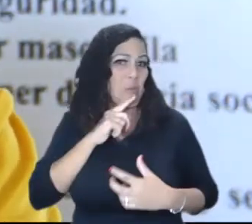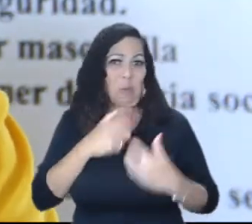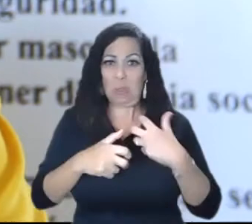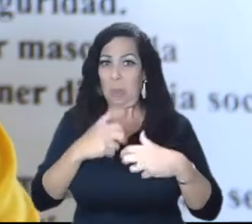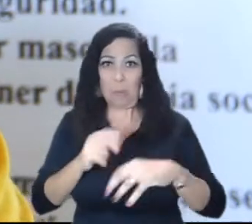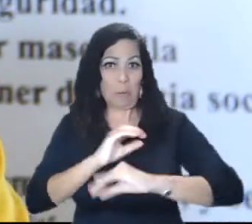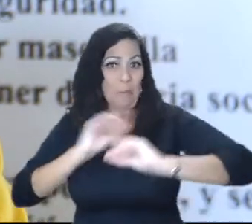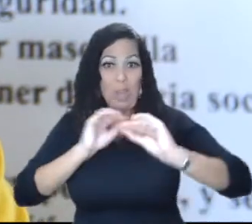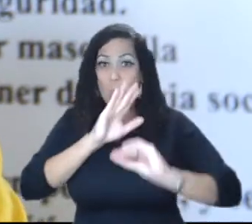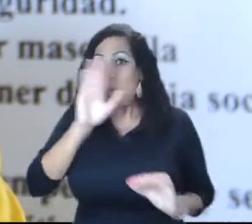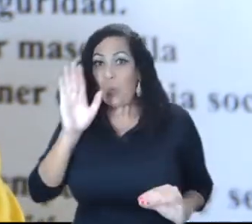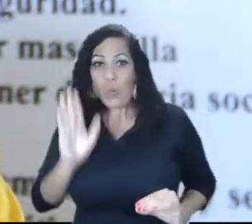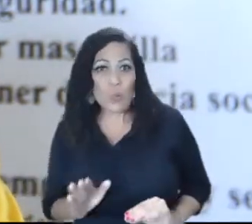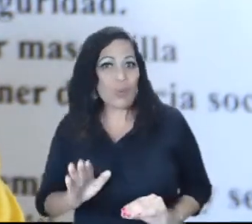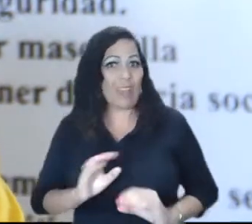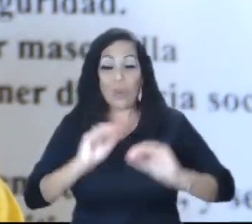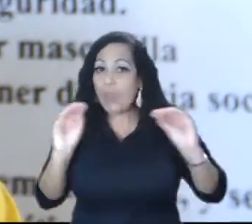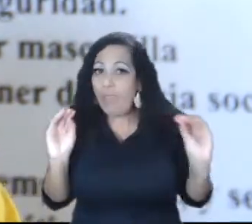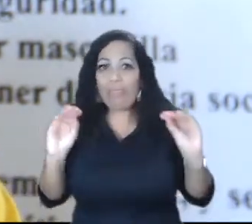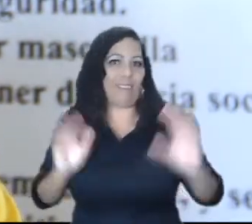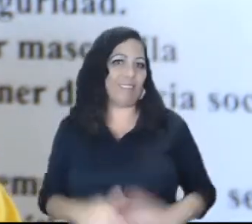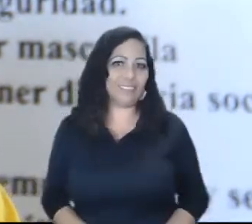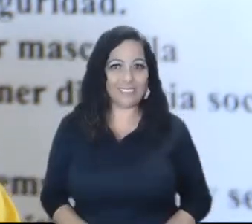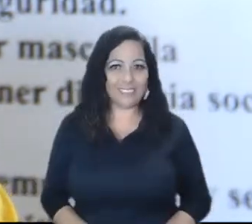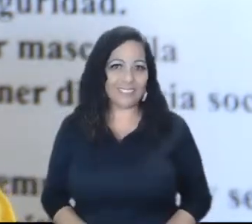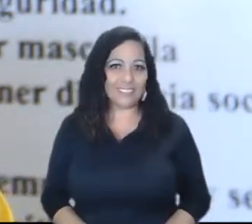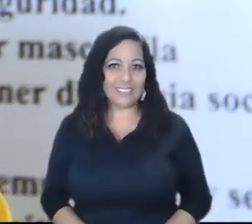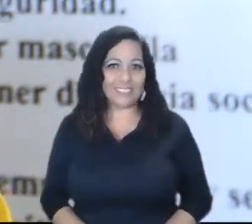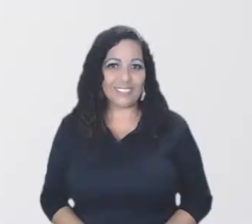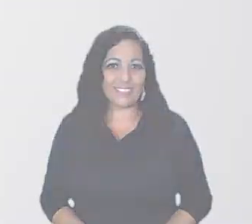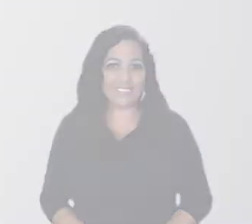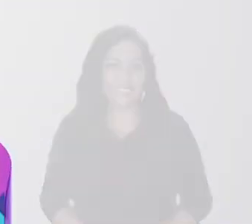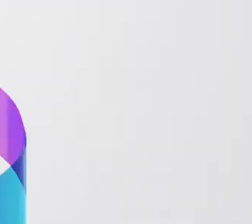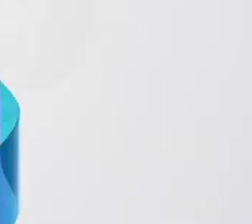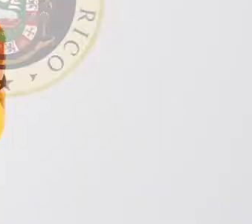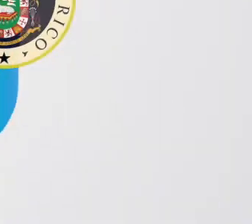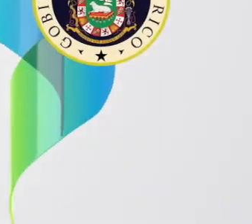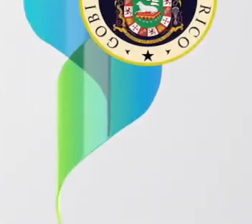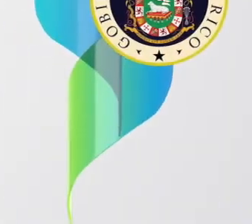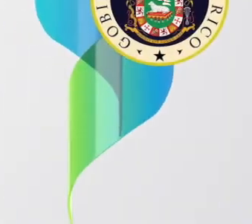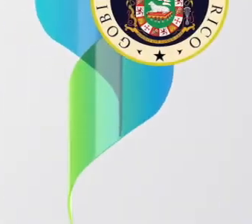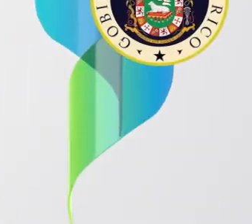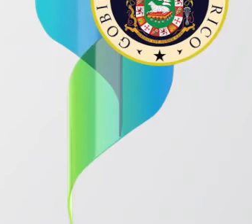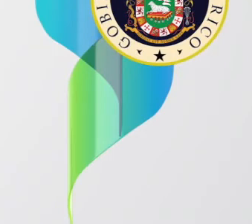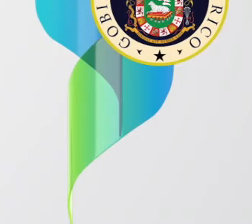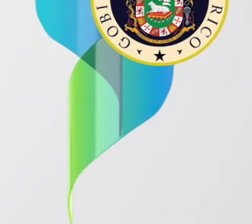bien. No he tenido problemas nunca con ellos, con ninguno de ellos.